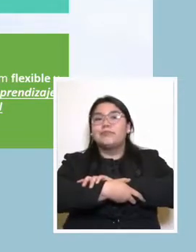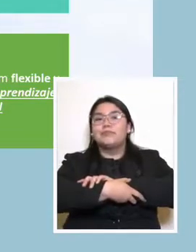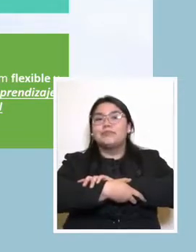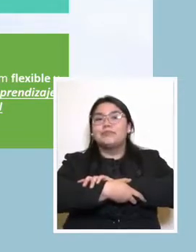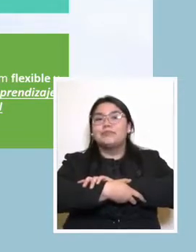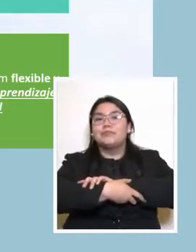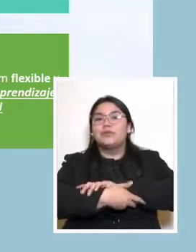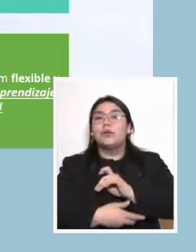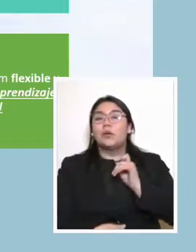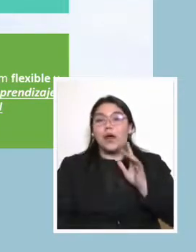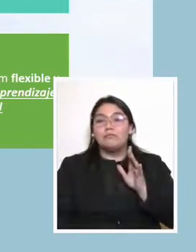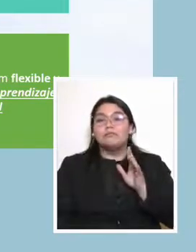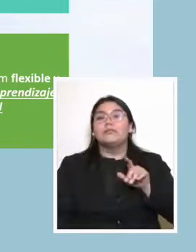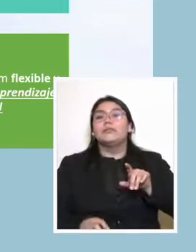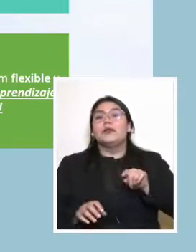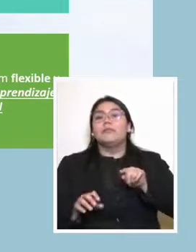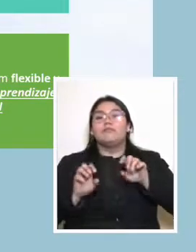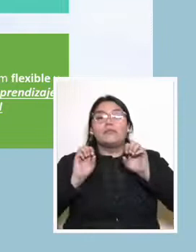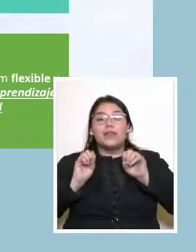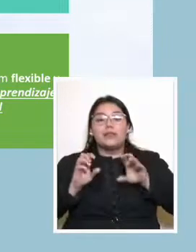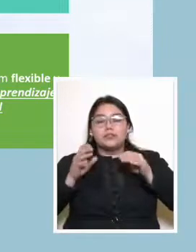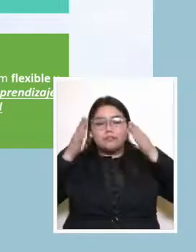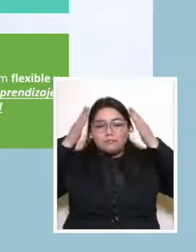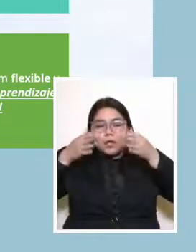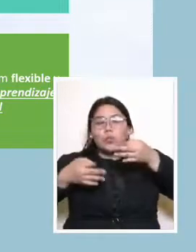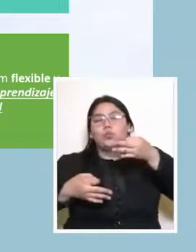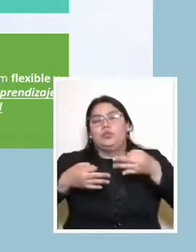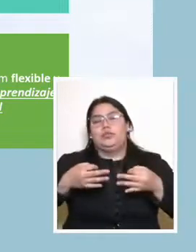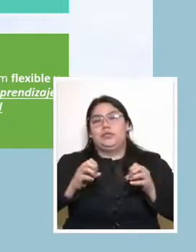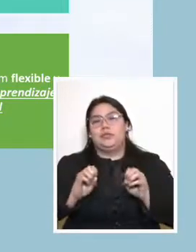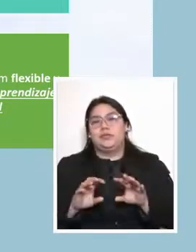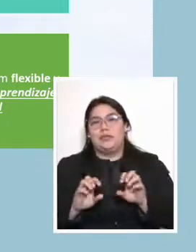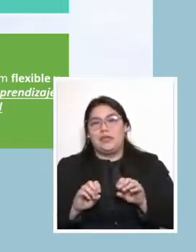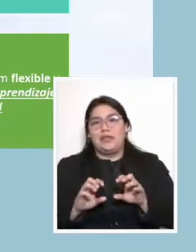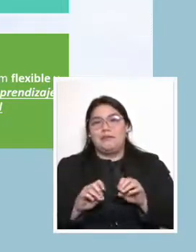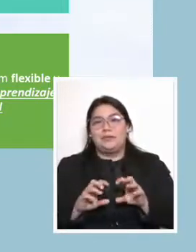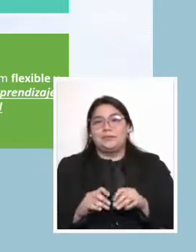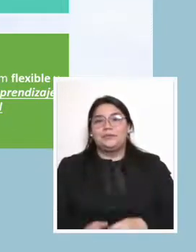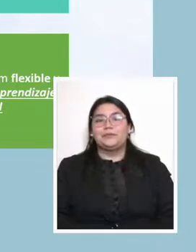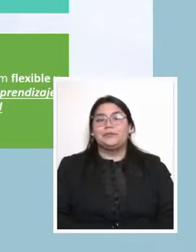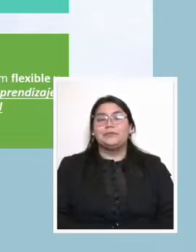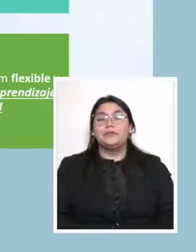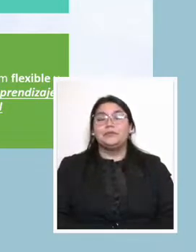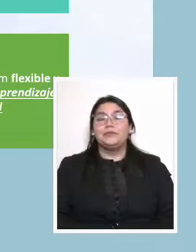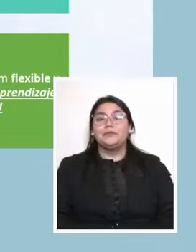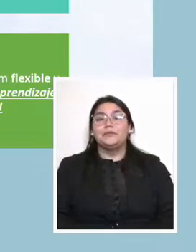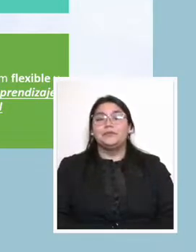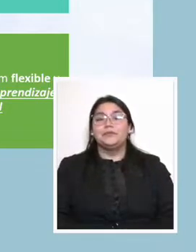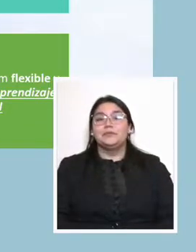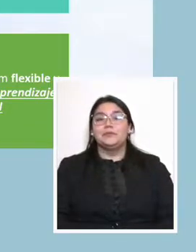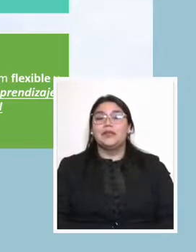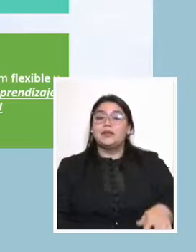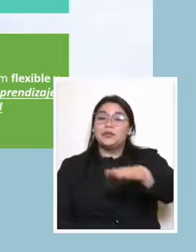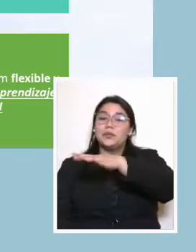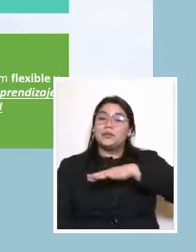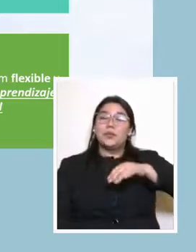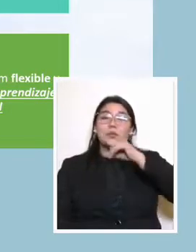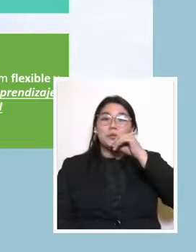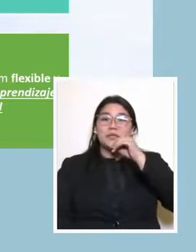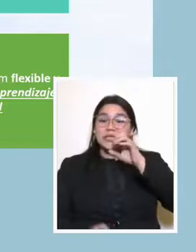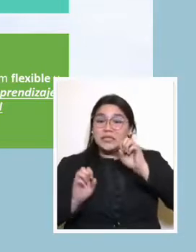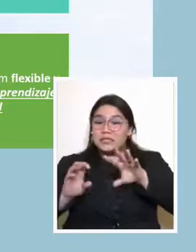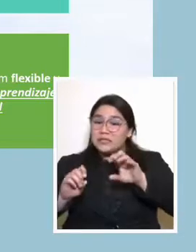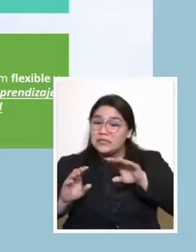una educación con foco en la justicia educativa. Nosotros sabemos que educar en pobreza claramente tiene